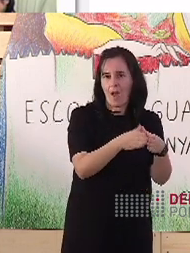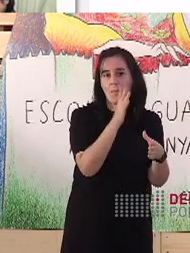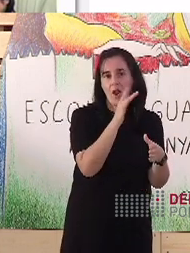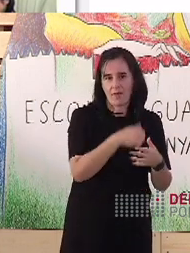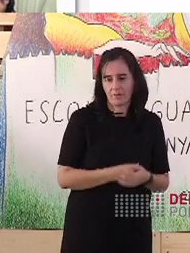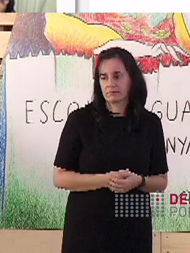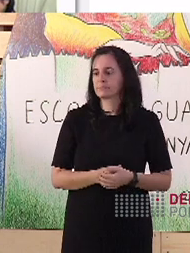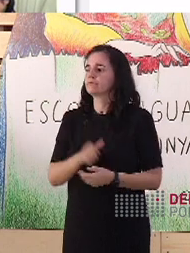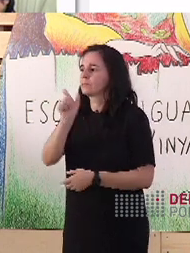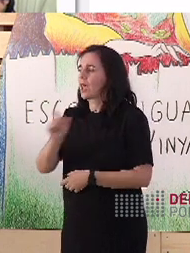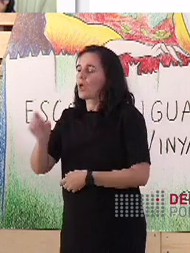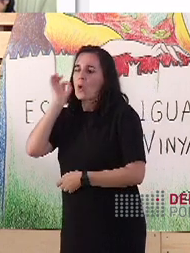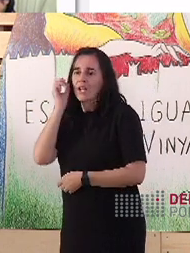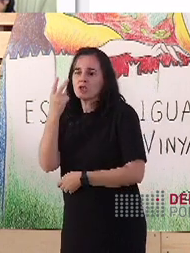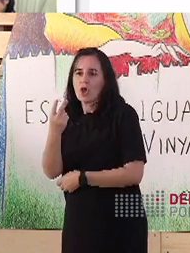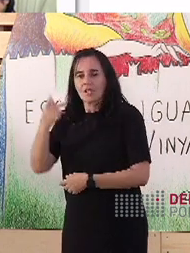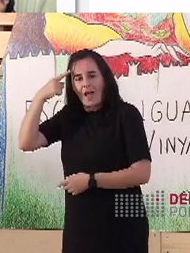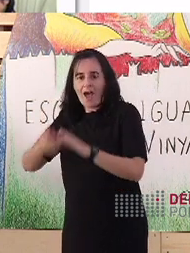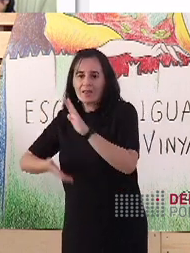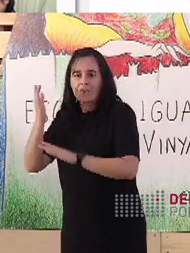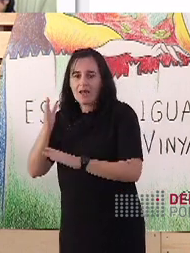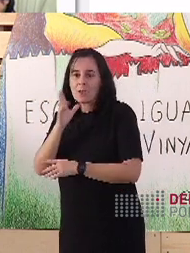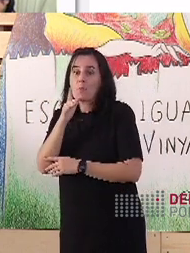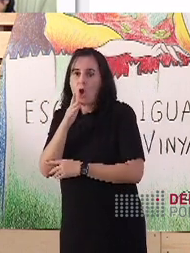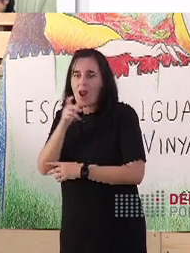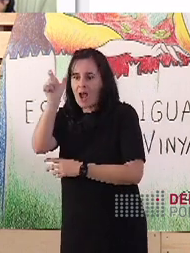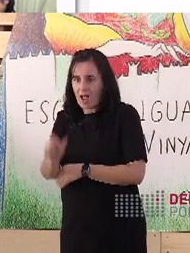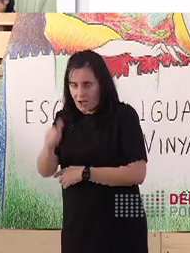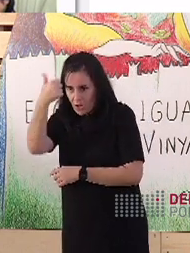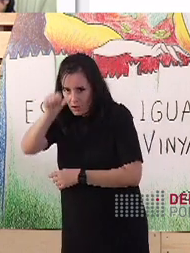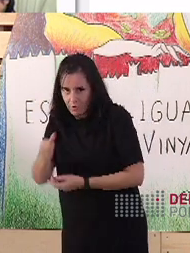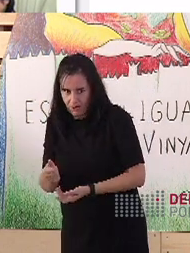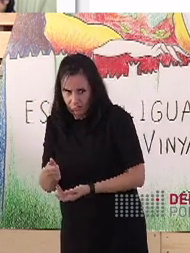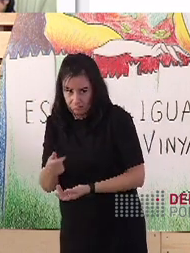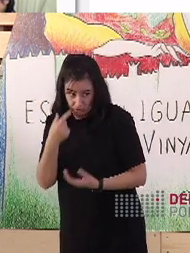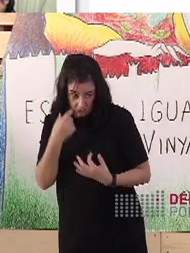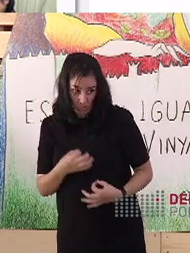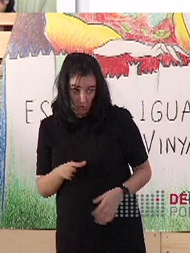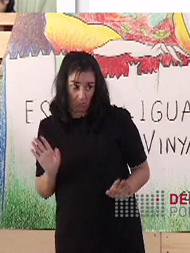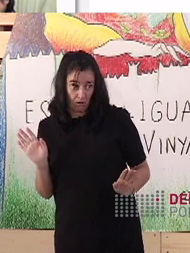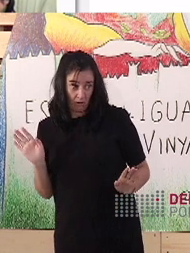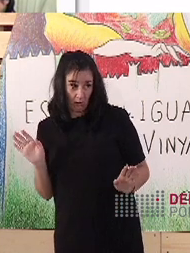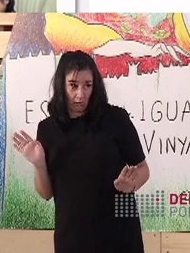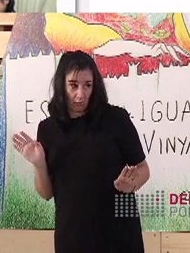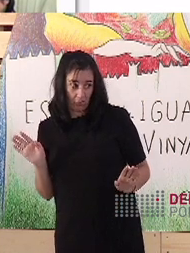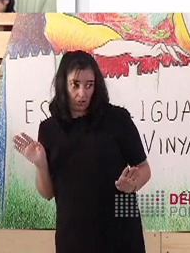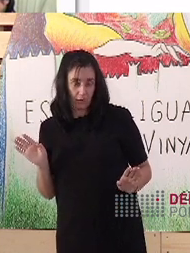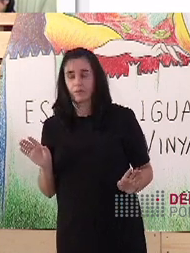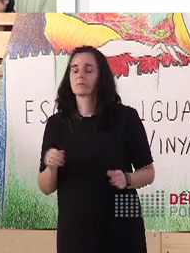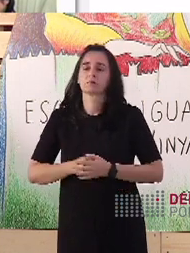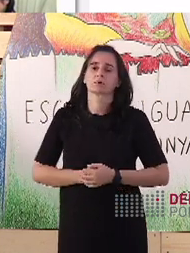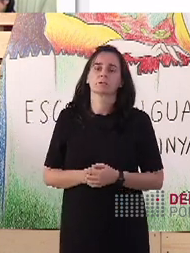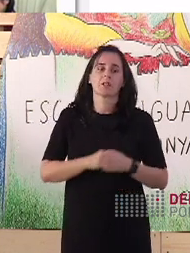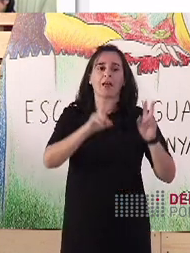Dos chicas atrevidas violan a su arrendador. Mira, seguro. Ahí. En la pantalla. Sí, porque es que no veo. No te creas que veo nada.